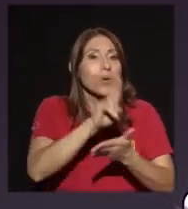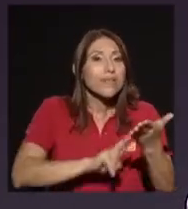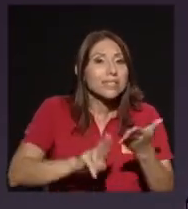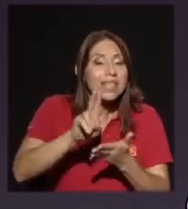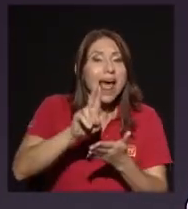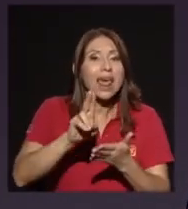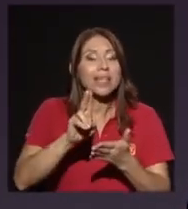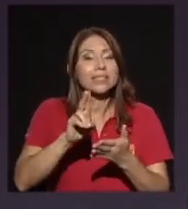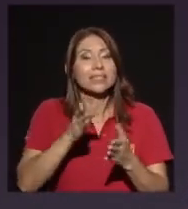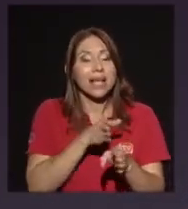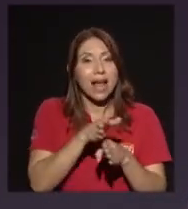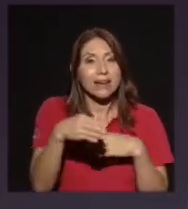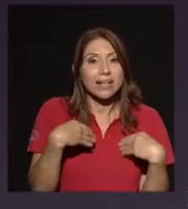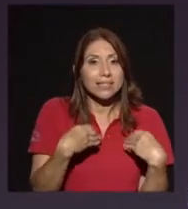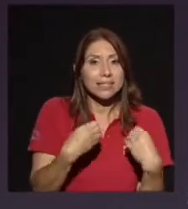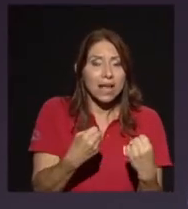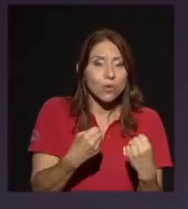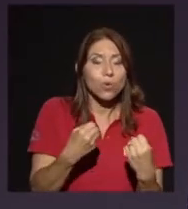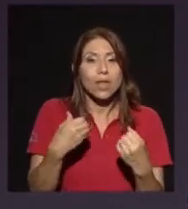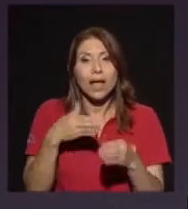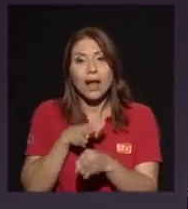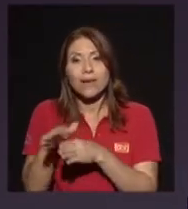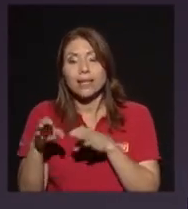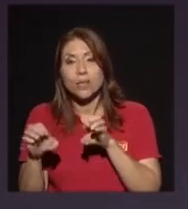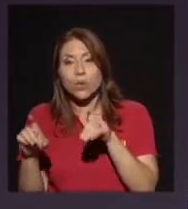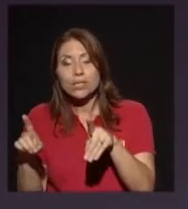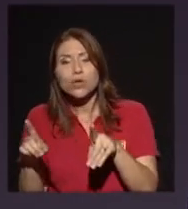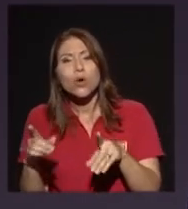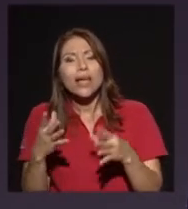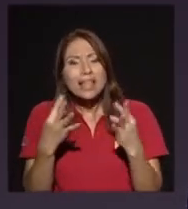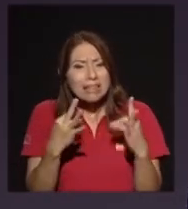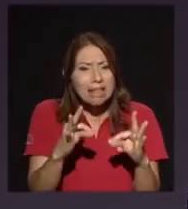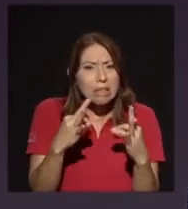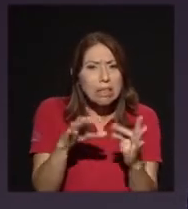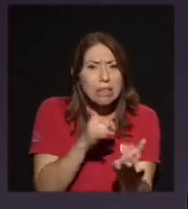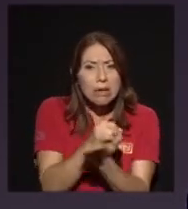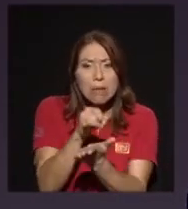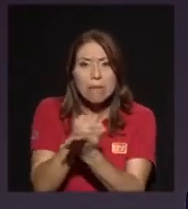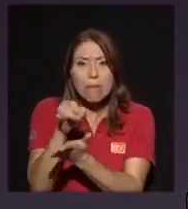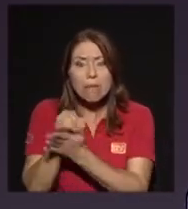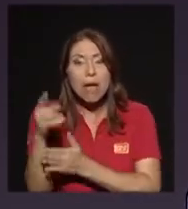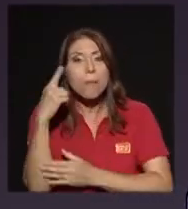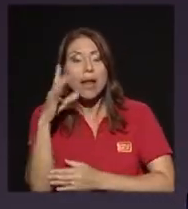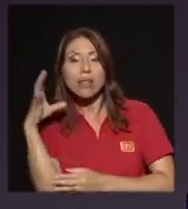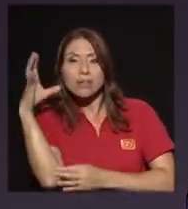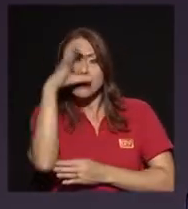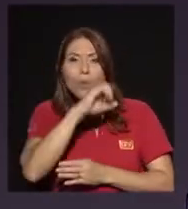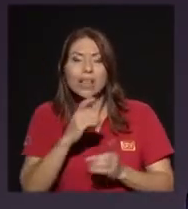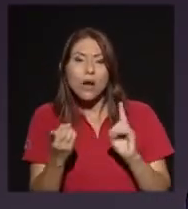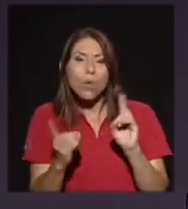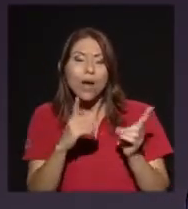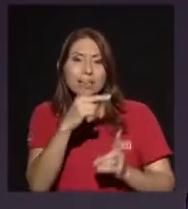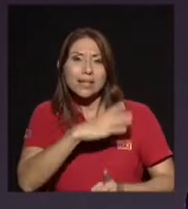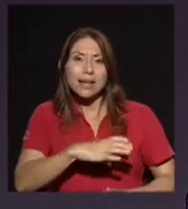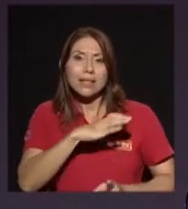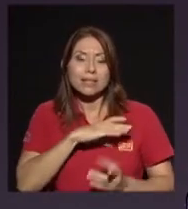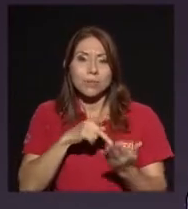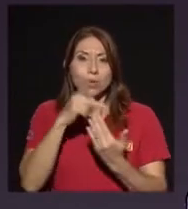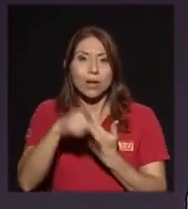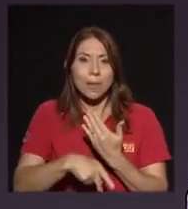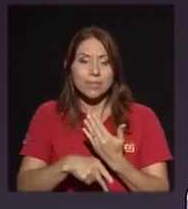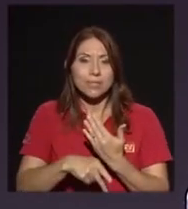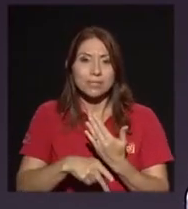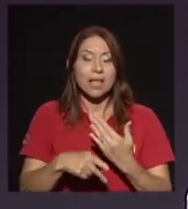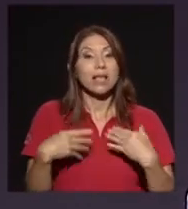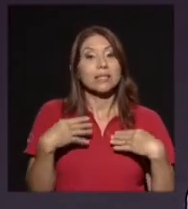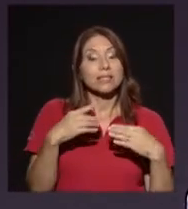para identificar cuáles han sido las características que tienen los programas que se brindan en materia de salud sexual, salud